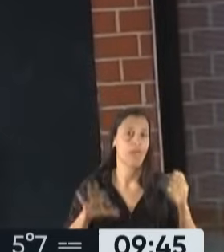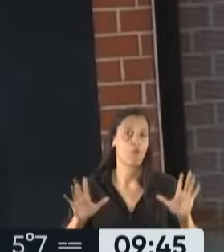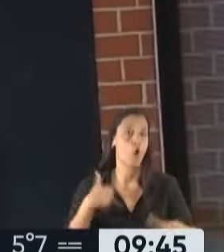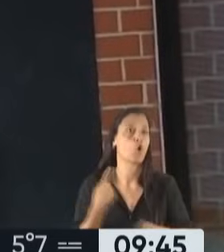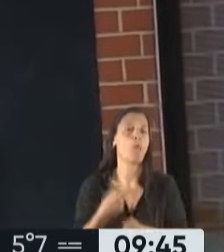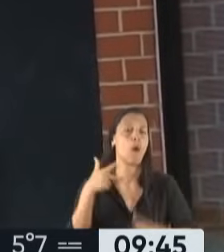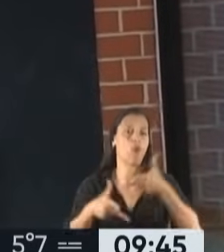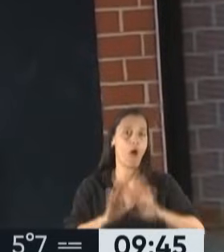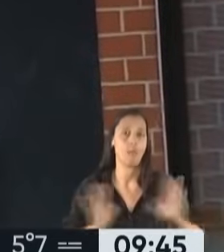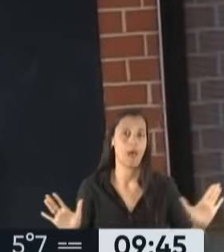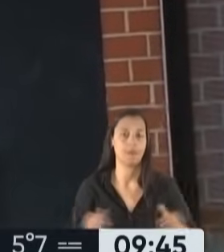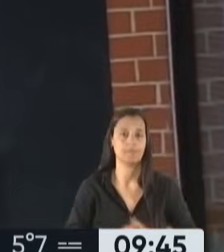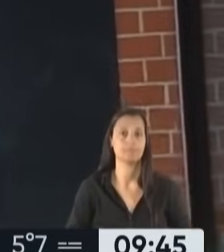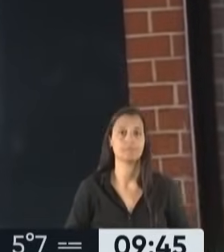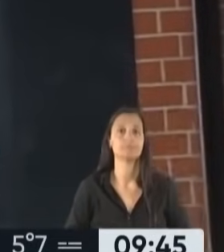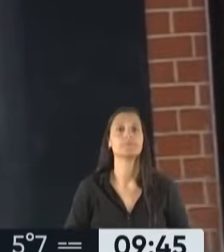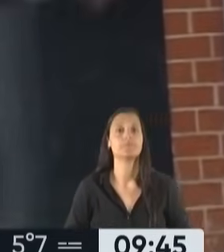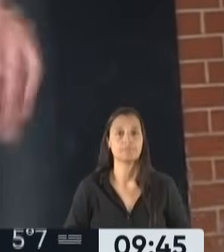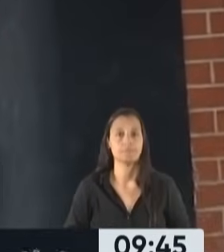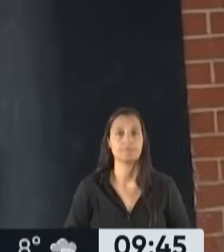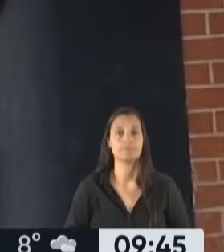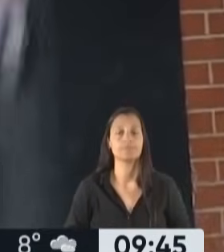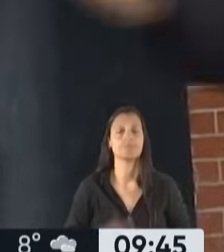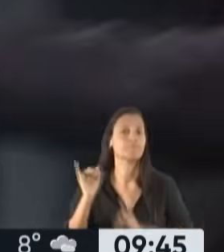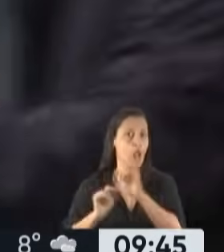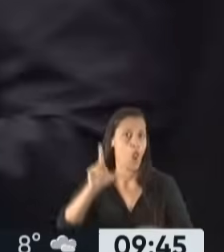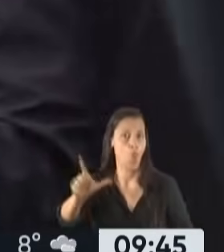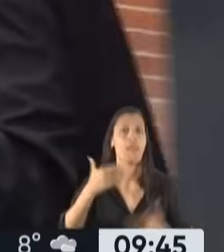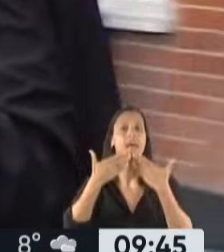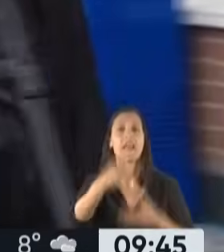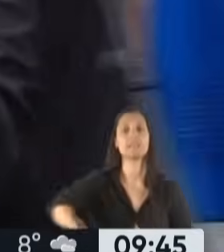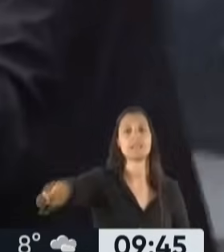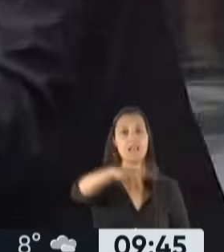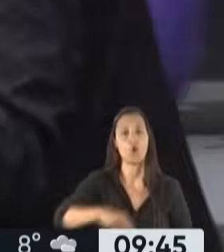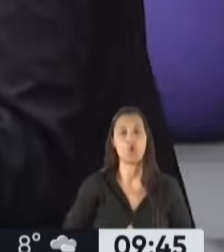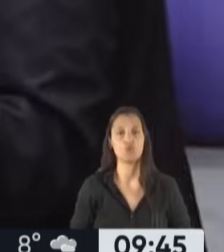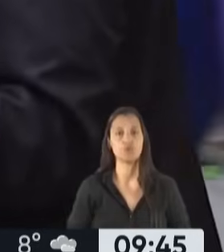No puedo hablar más. No puedo hablar. Bueno, está bien, contáselo el lunes. Gracias a todos. Gracias.